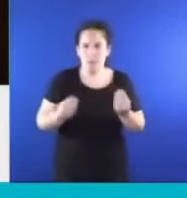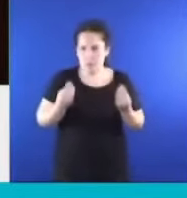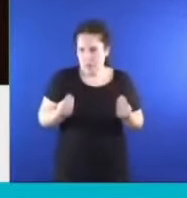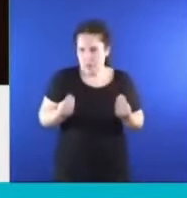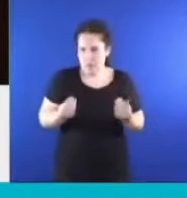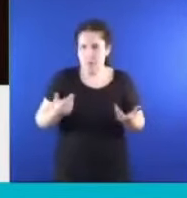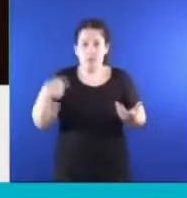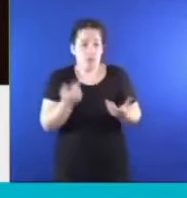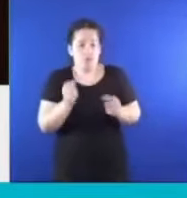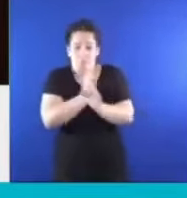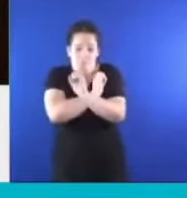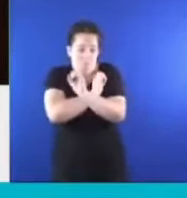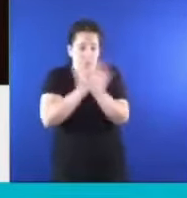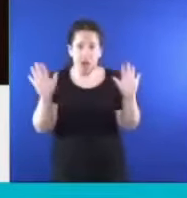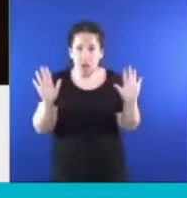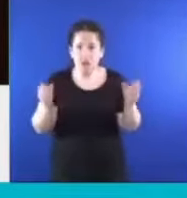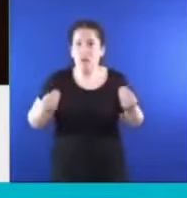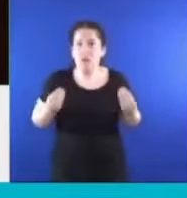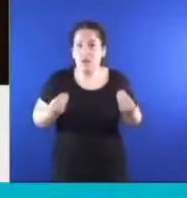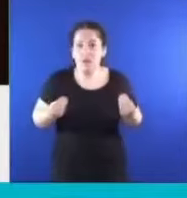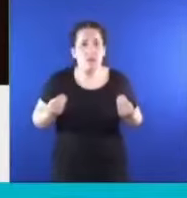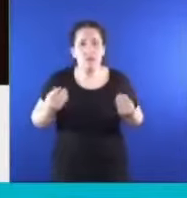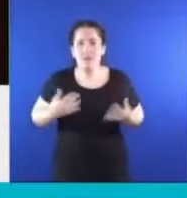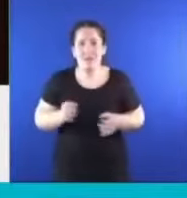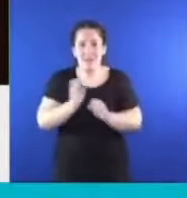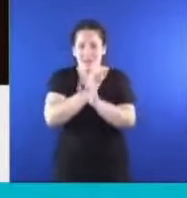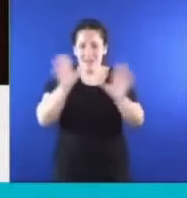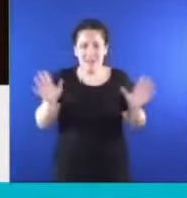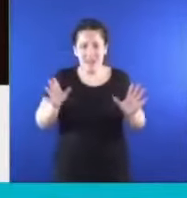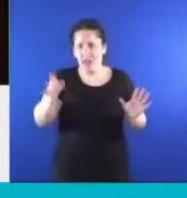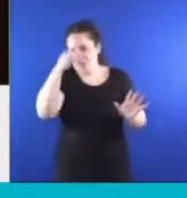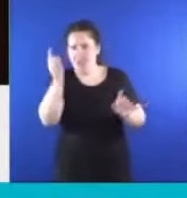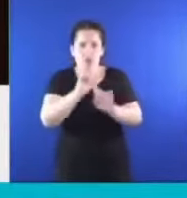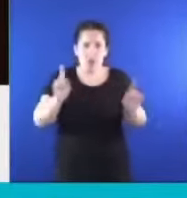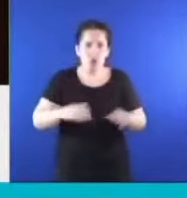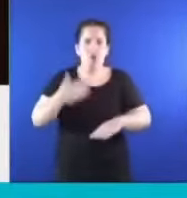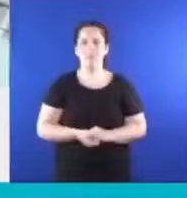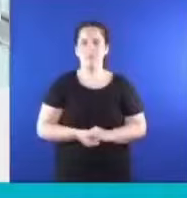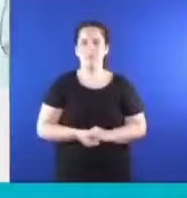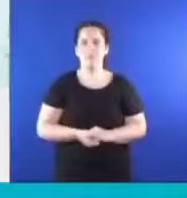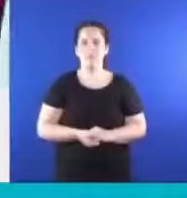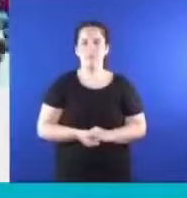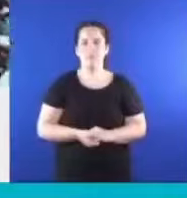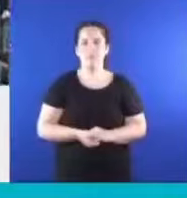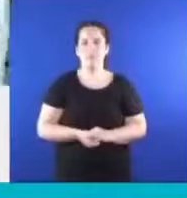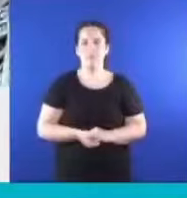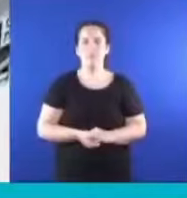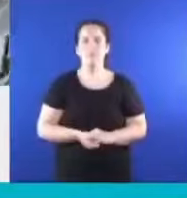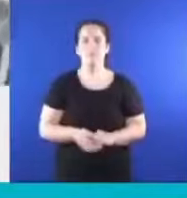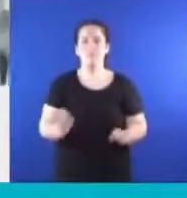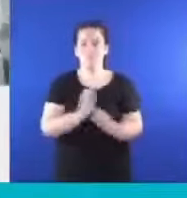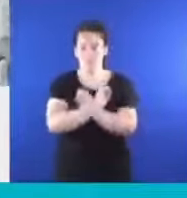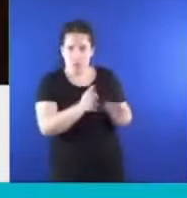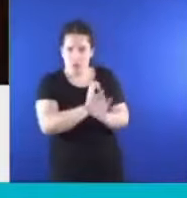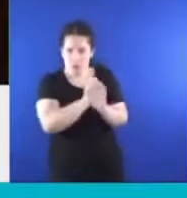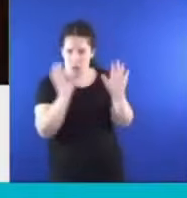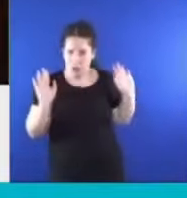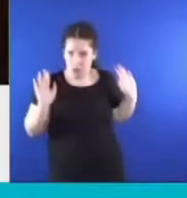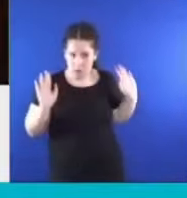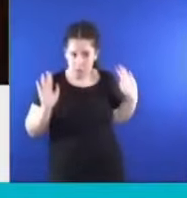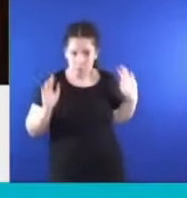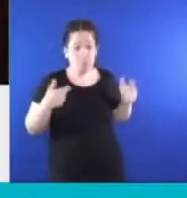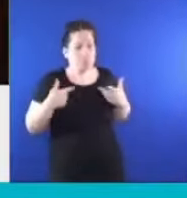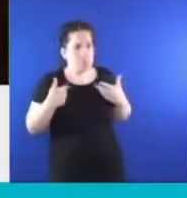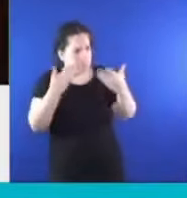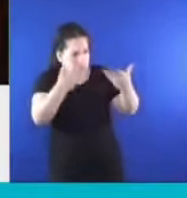Nuestra aspiración es clara: que ponga los pies sobre la realidad y que gobierne con respeto y dentro de la Constitución.